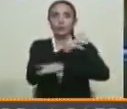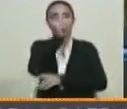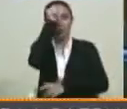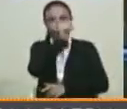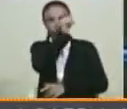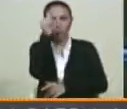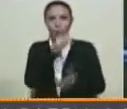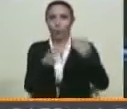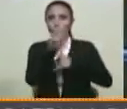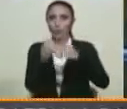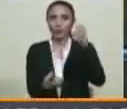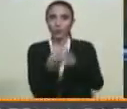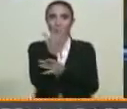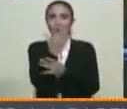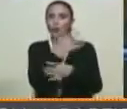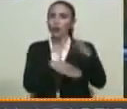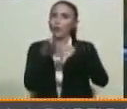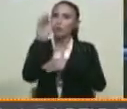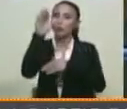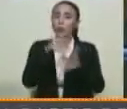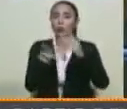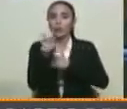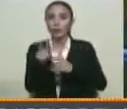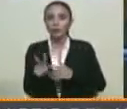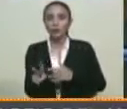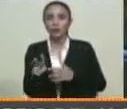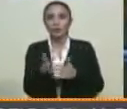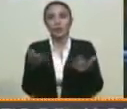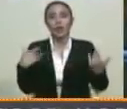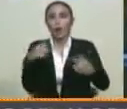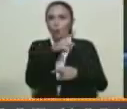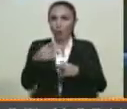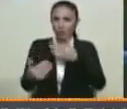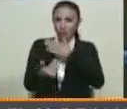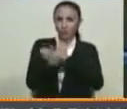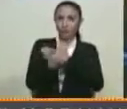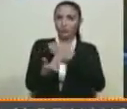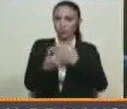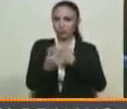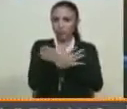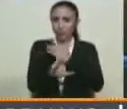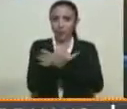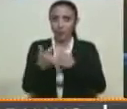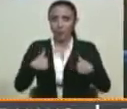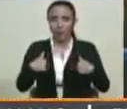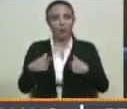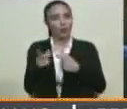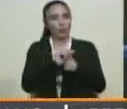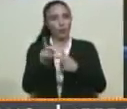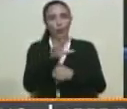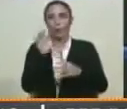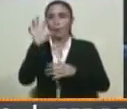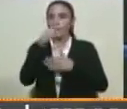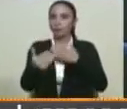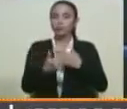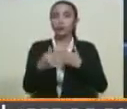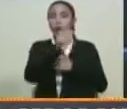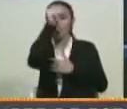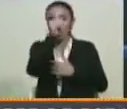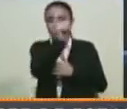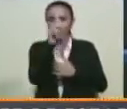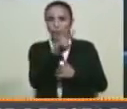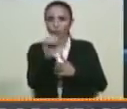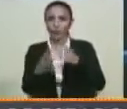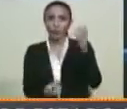años de Venezuela. No me vayan a fallar, no le fallen a la patria. El domingo 20 de